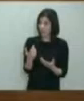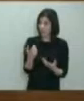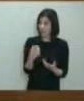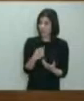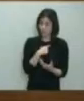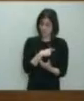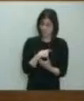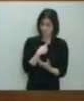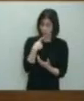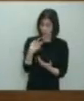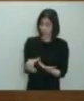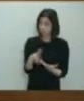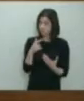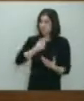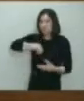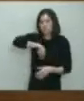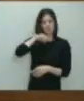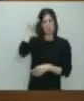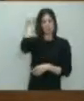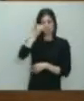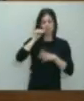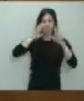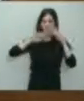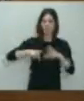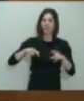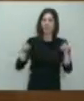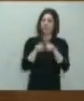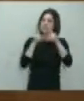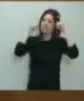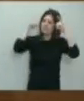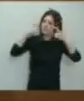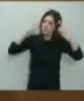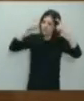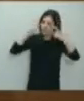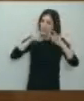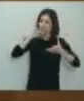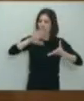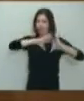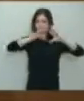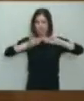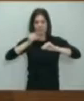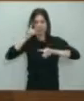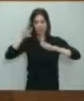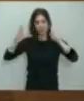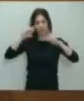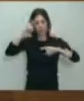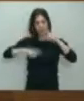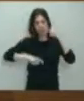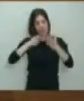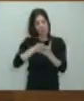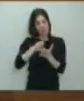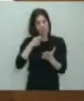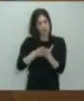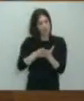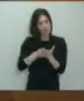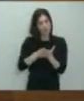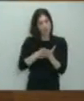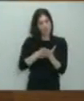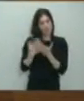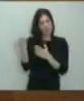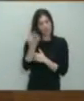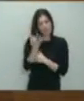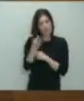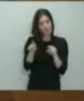que los esfuerzos que hay que hacer para acomodar ese periodo medio de pago hay que hacerlos desde, digamos, la